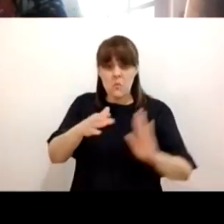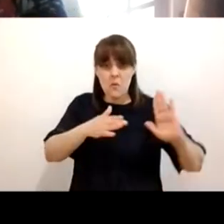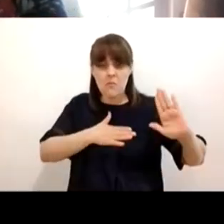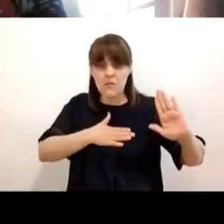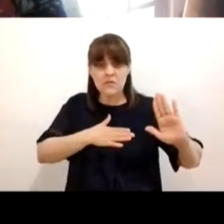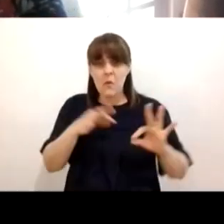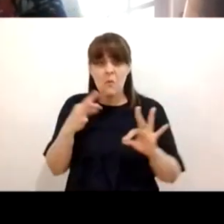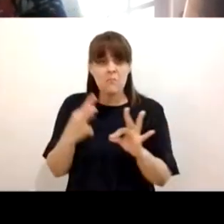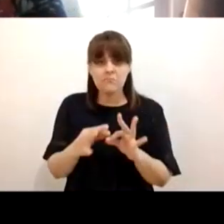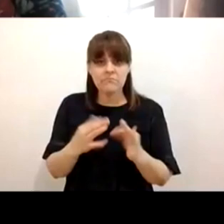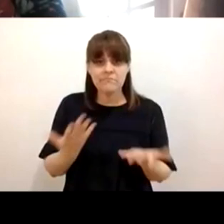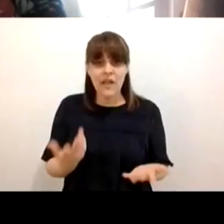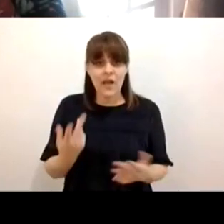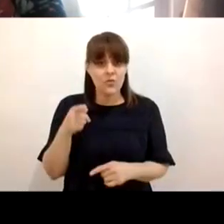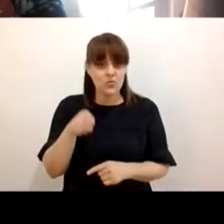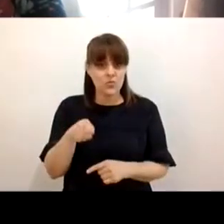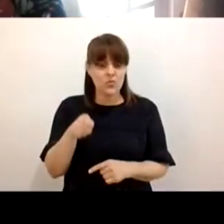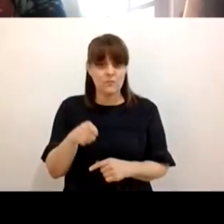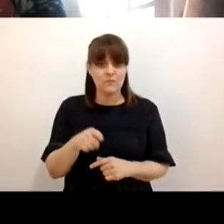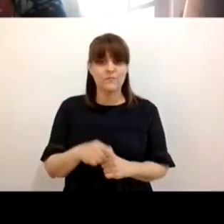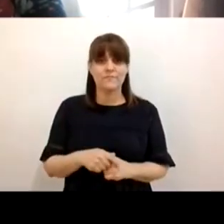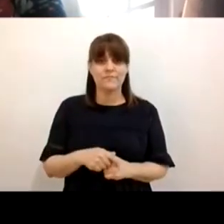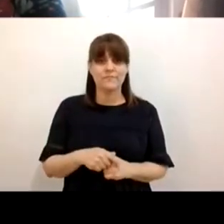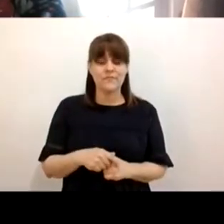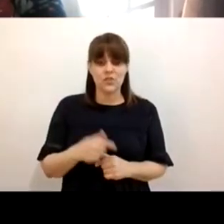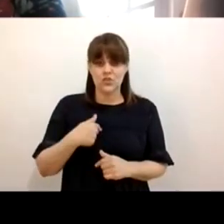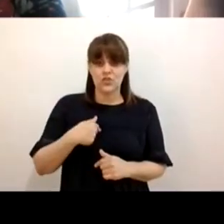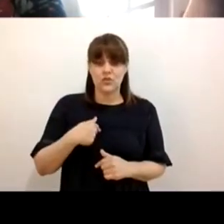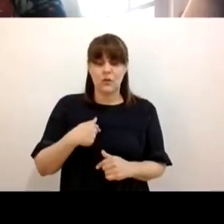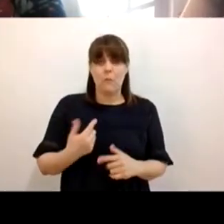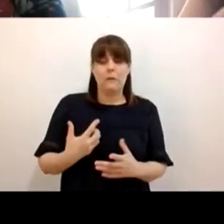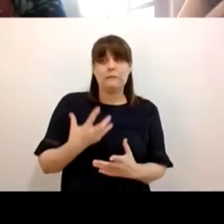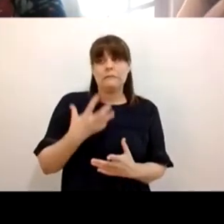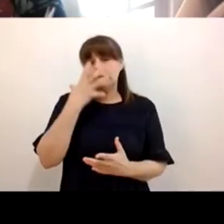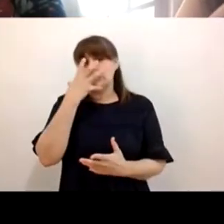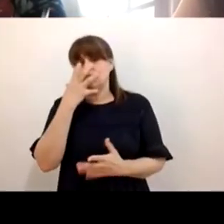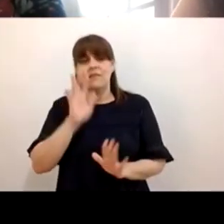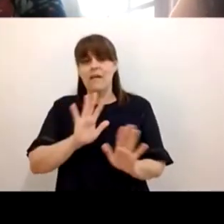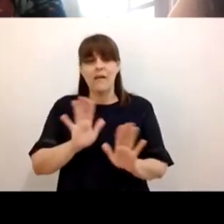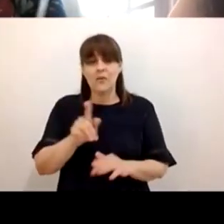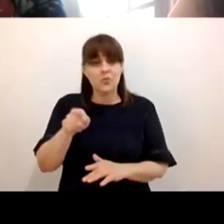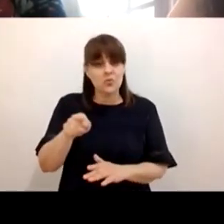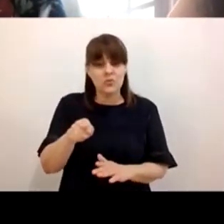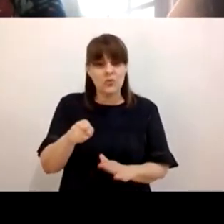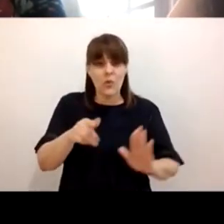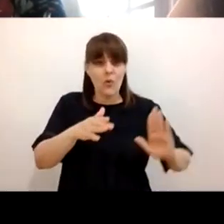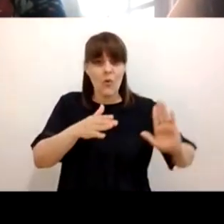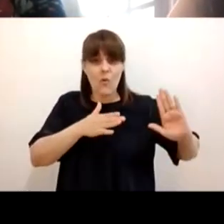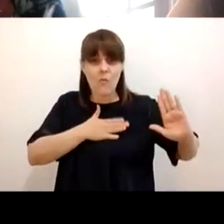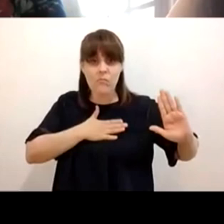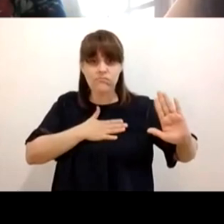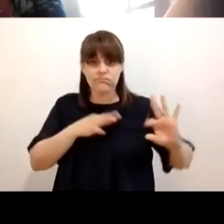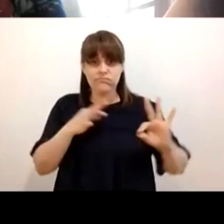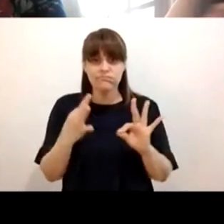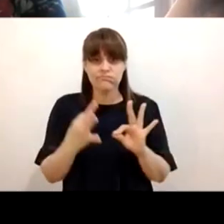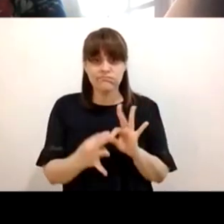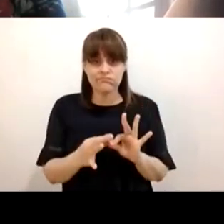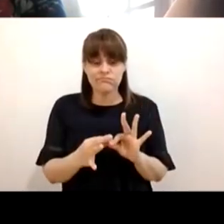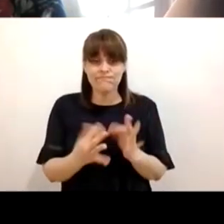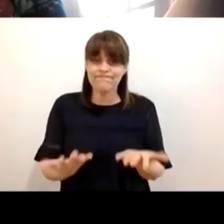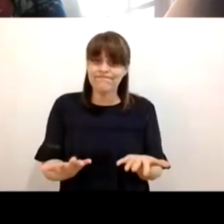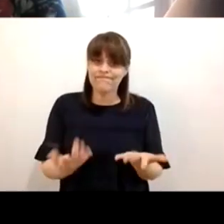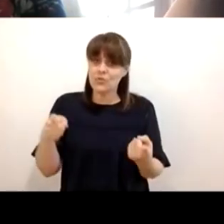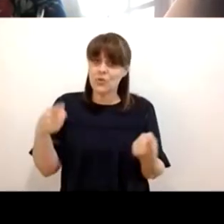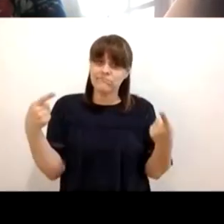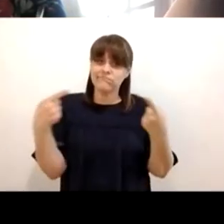pero no la ofendida no soy yo qué pena que tú no mantengas tu palabra y seas coherente con lo que